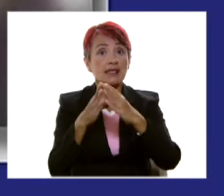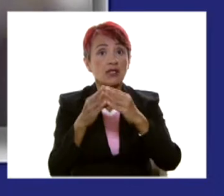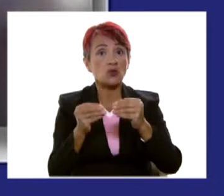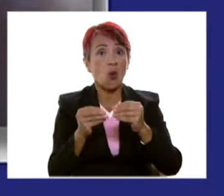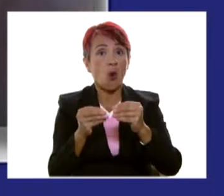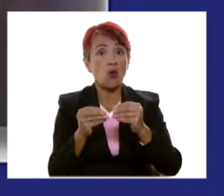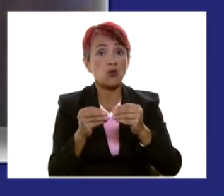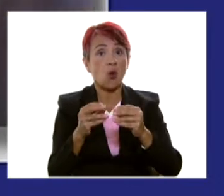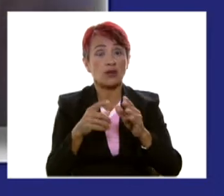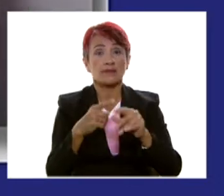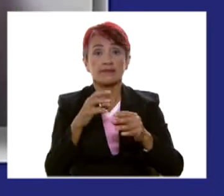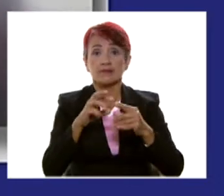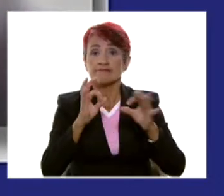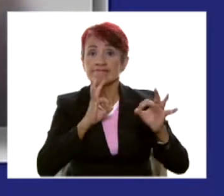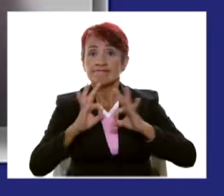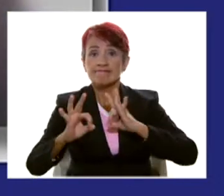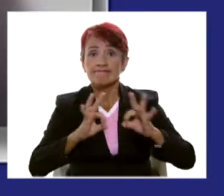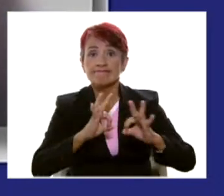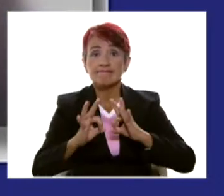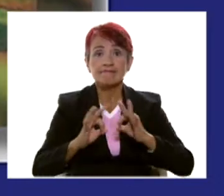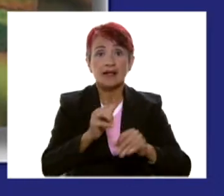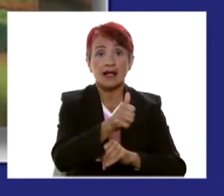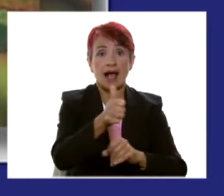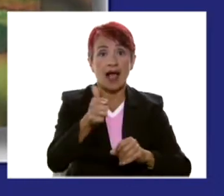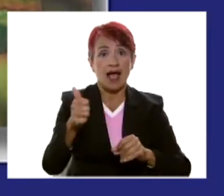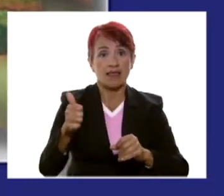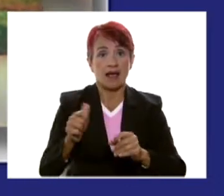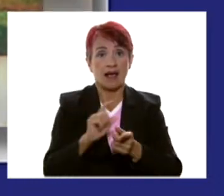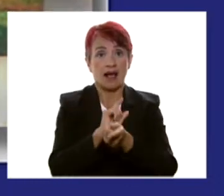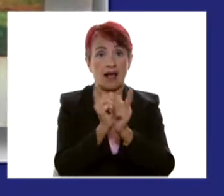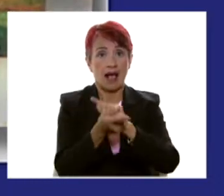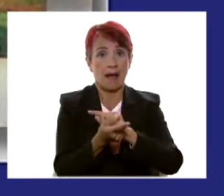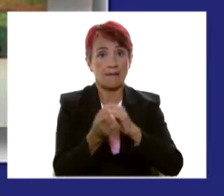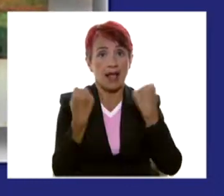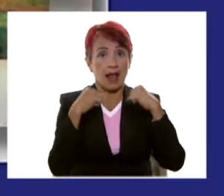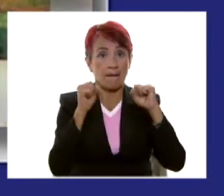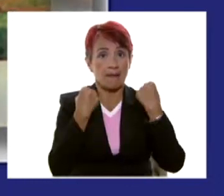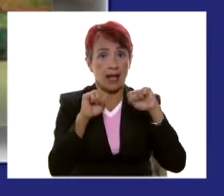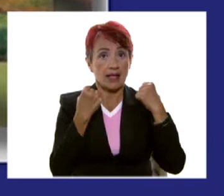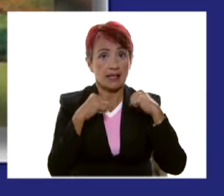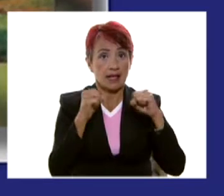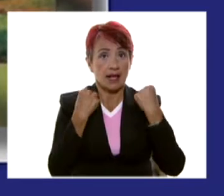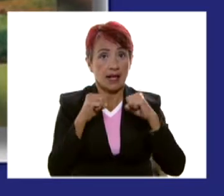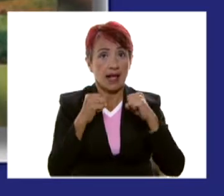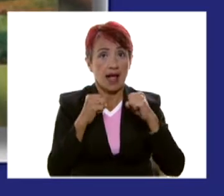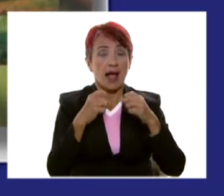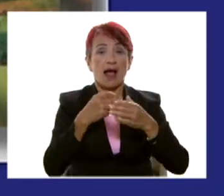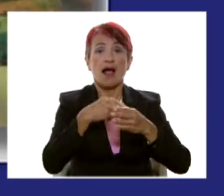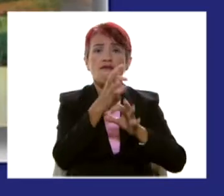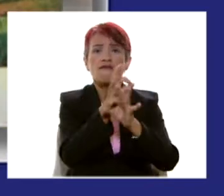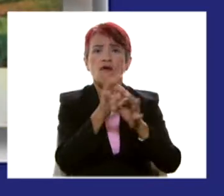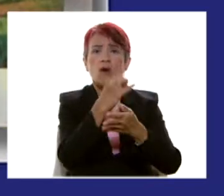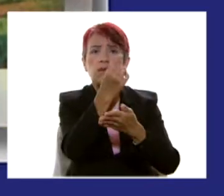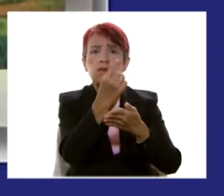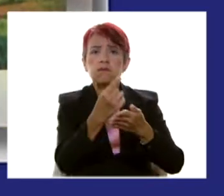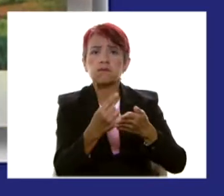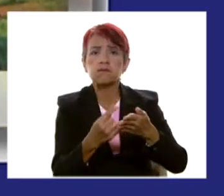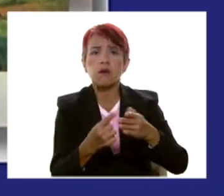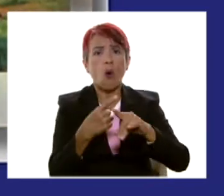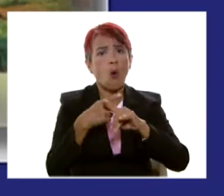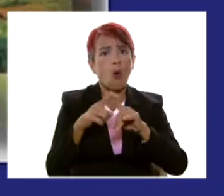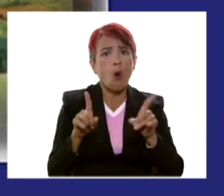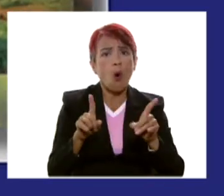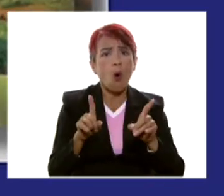movimiento artístico en el país que buscaba el cambio de la práctica de la enseñanza artística y buscaba otro tipo